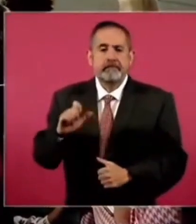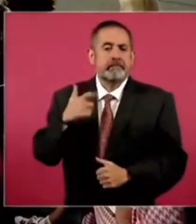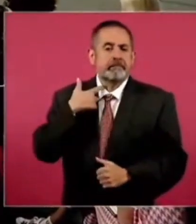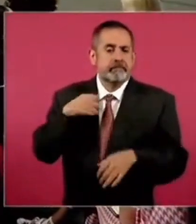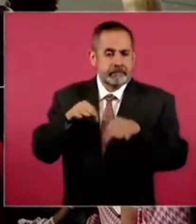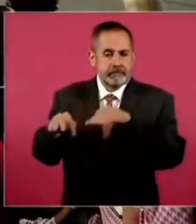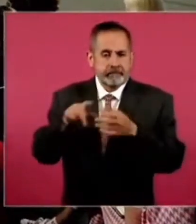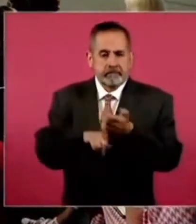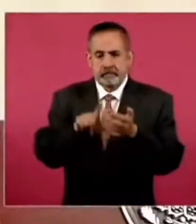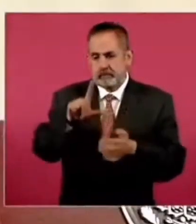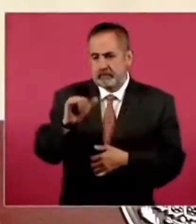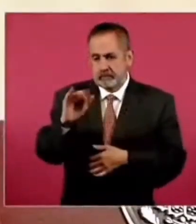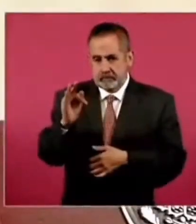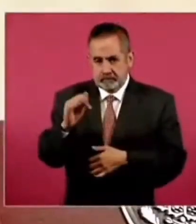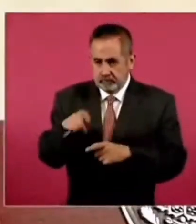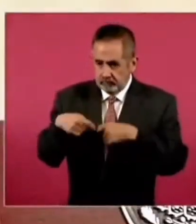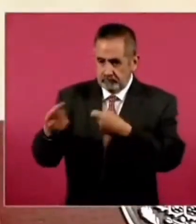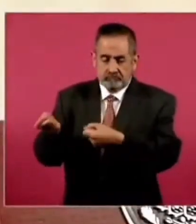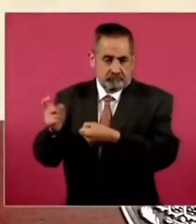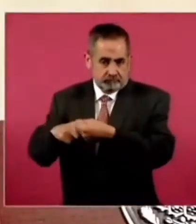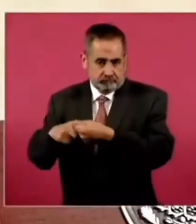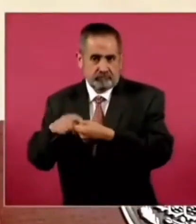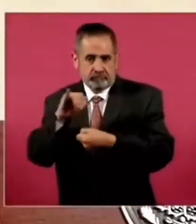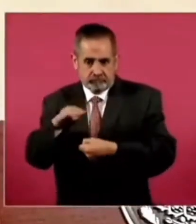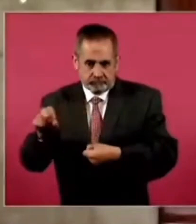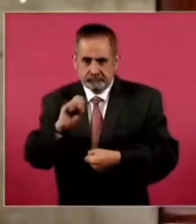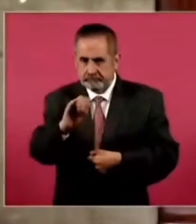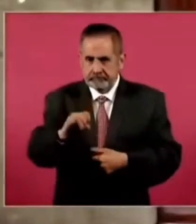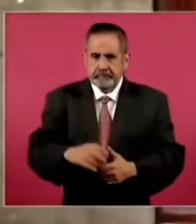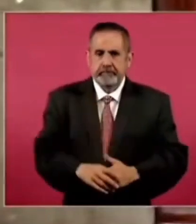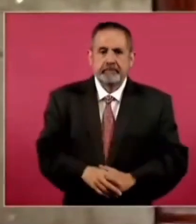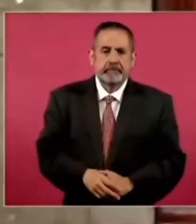electricistas. ¿Tienen acceso a la seguridad social?